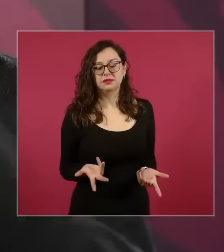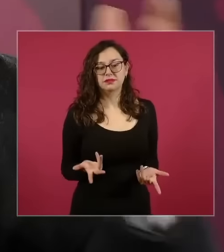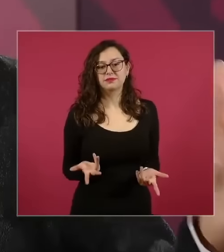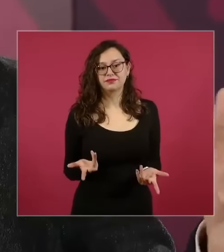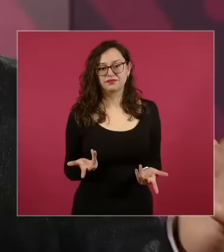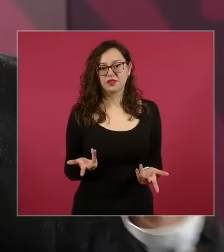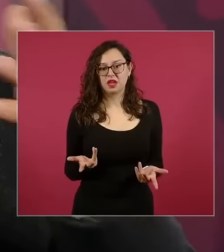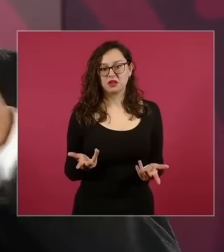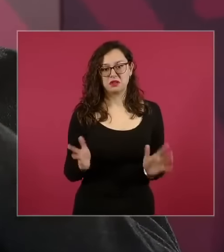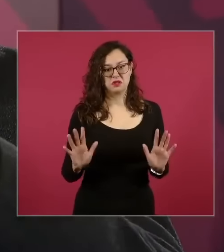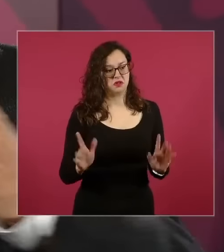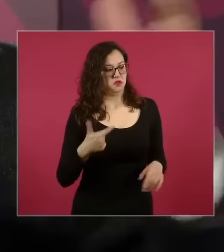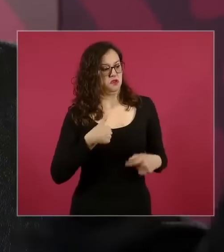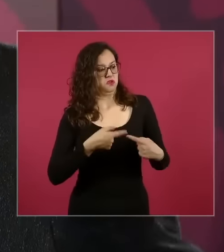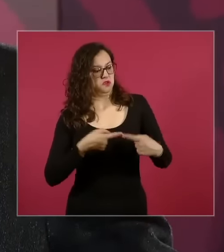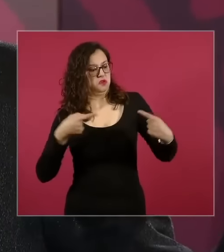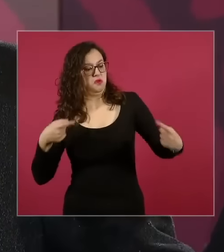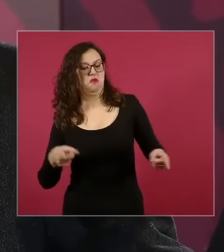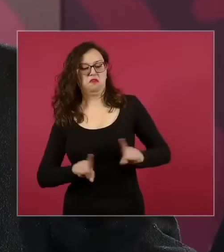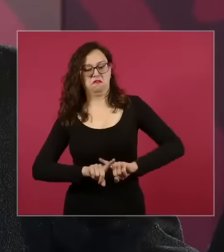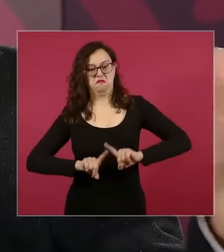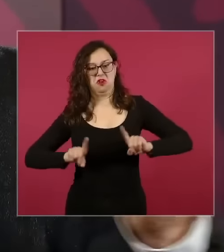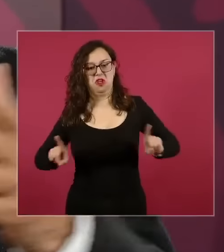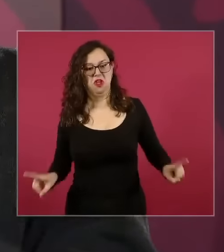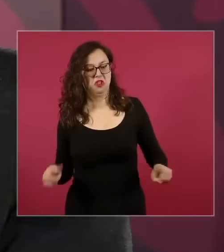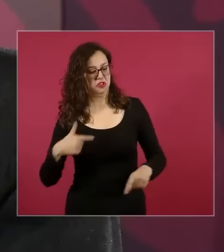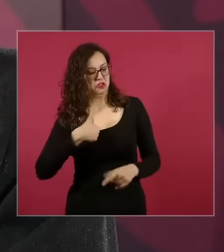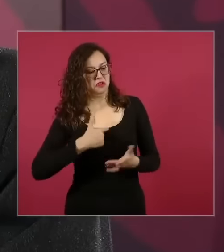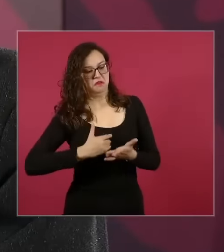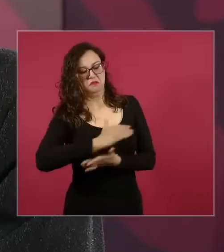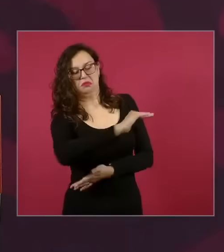para diferenciarse, pintar su raya,